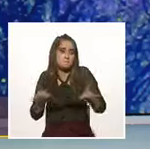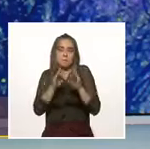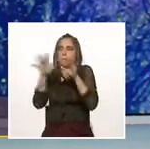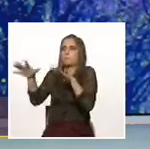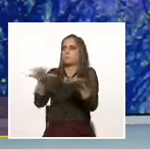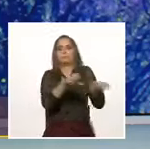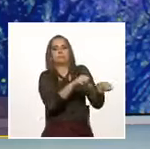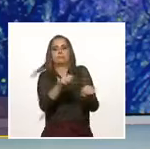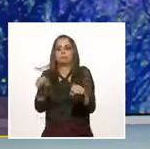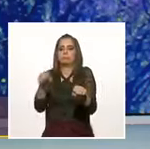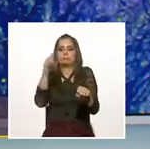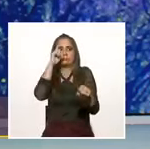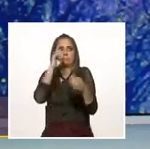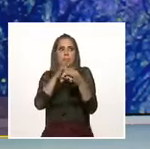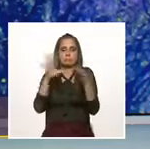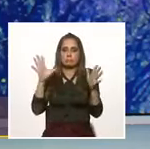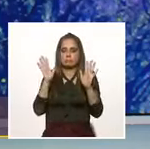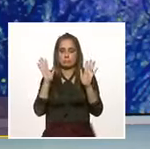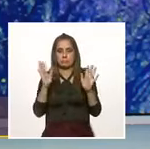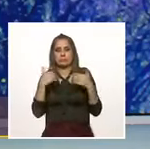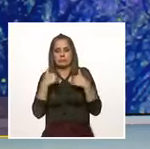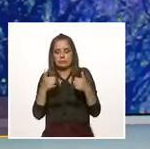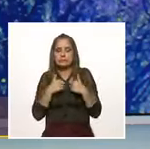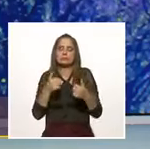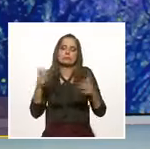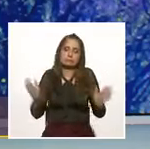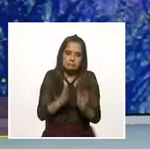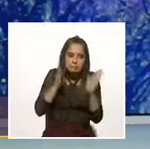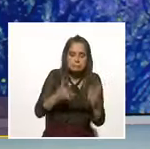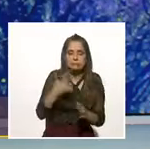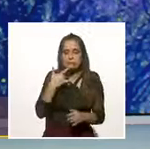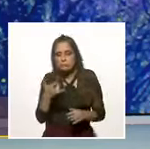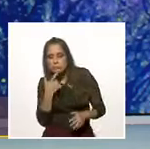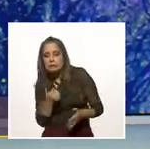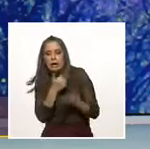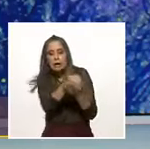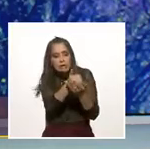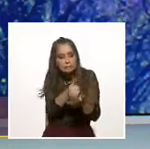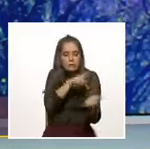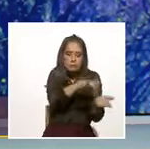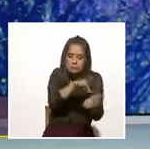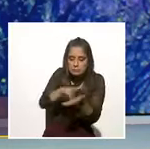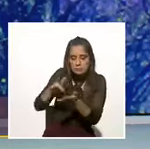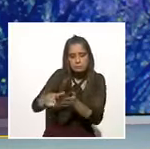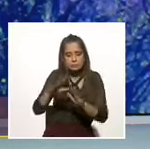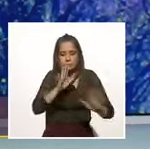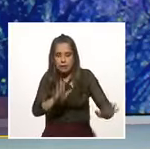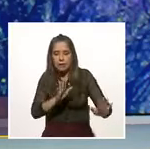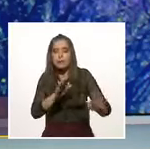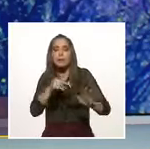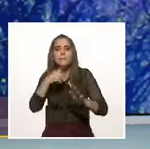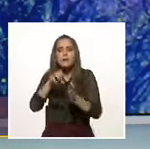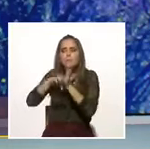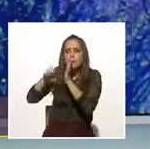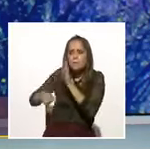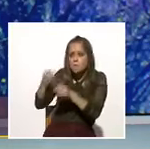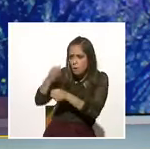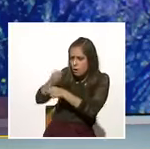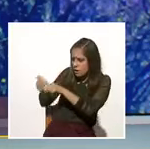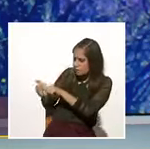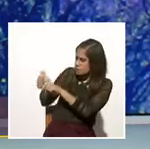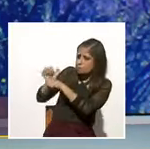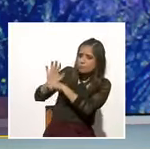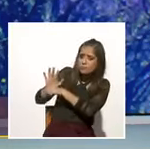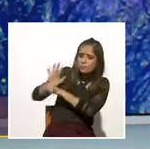rápido, y bueno, pues después tienes tiempo para tratar de ayudar a los demás. En situaciones como esta que estamos viviendo,